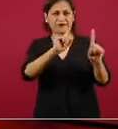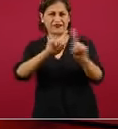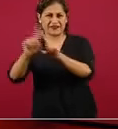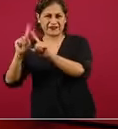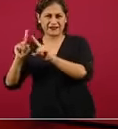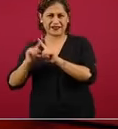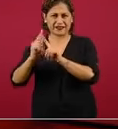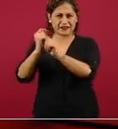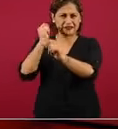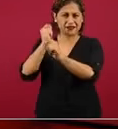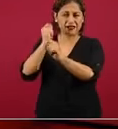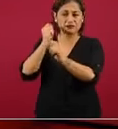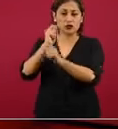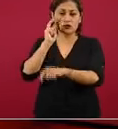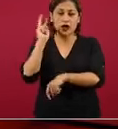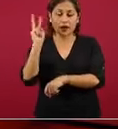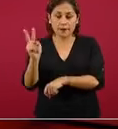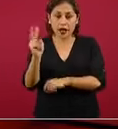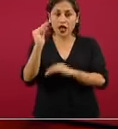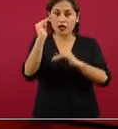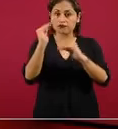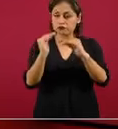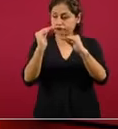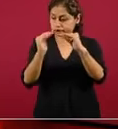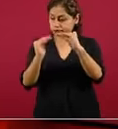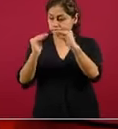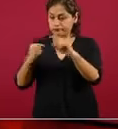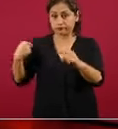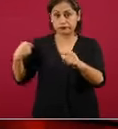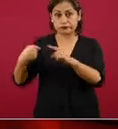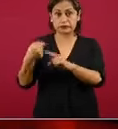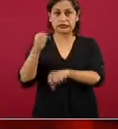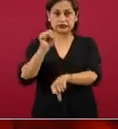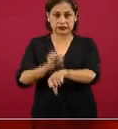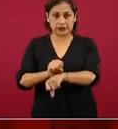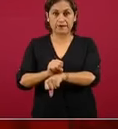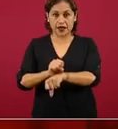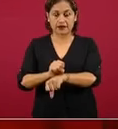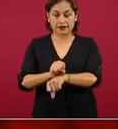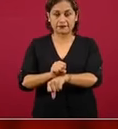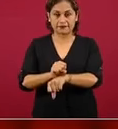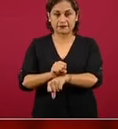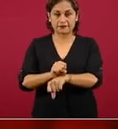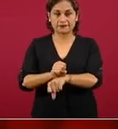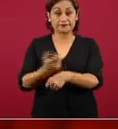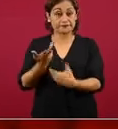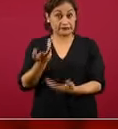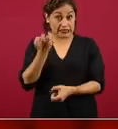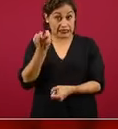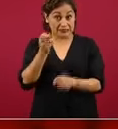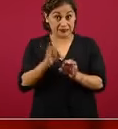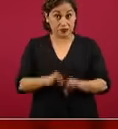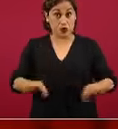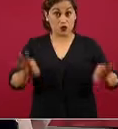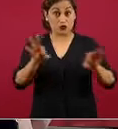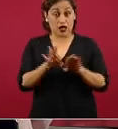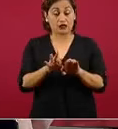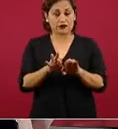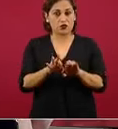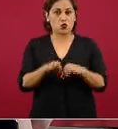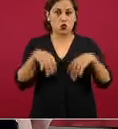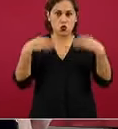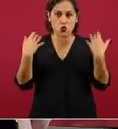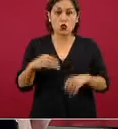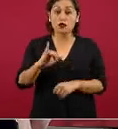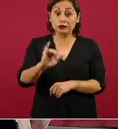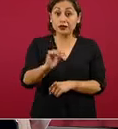en general una disminución en la última semana, cosa que es parte del impacto que tiene la política